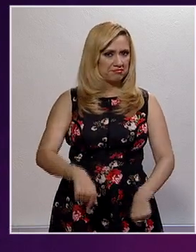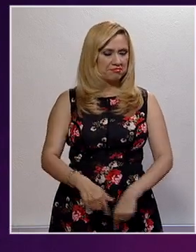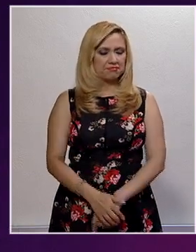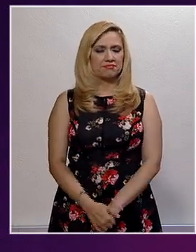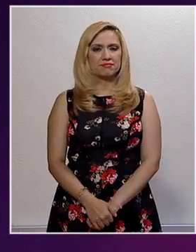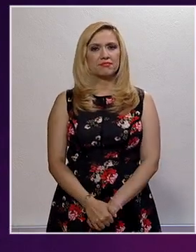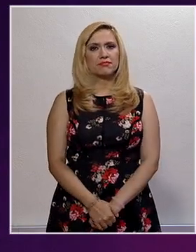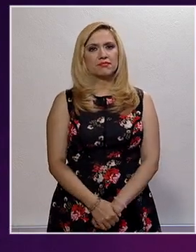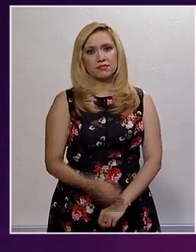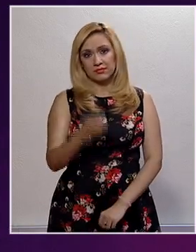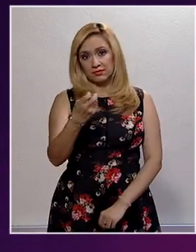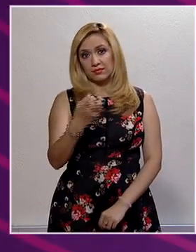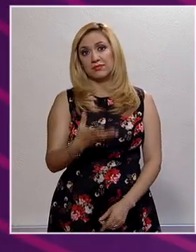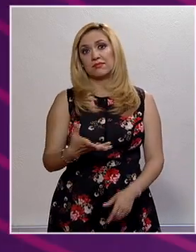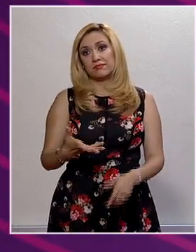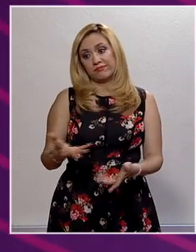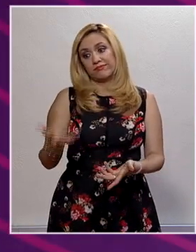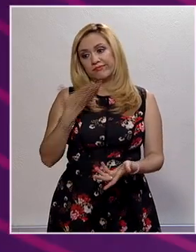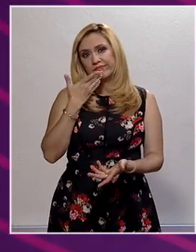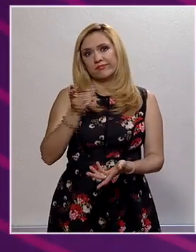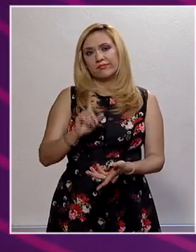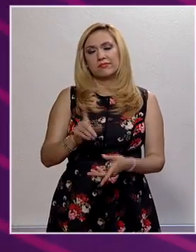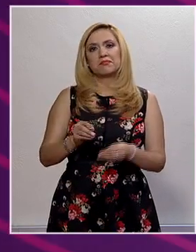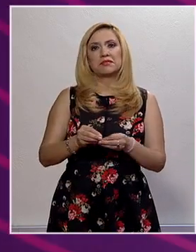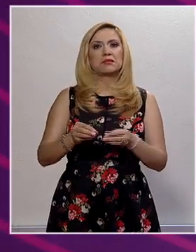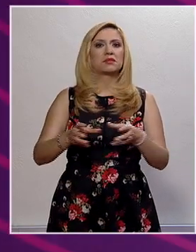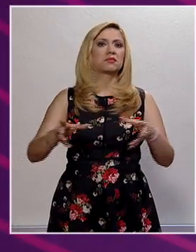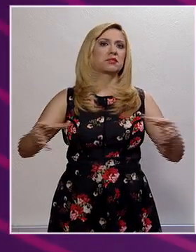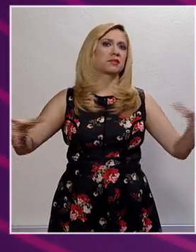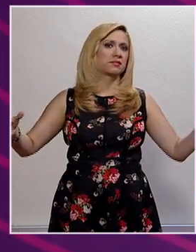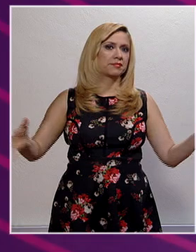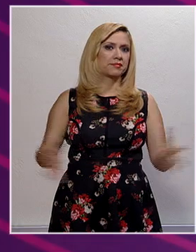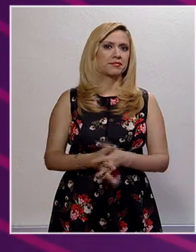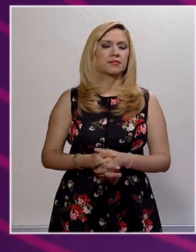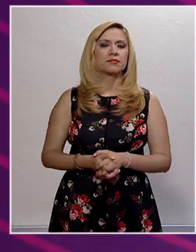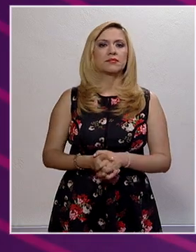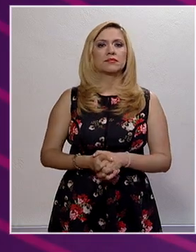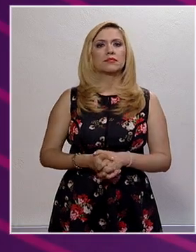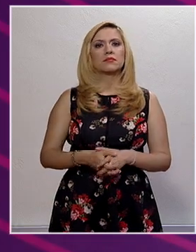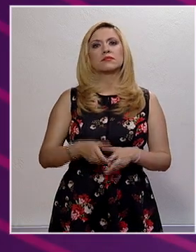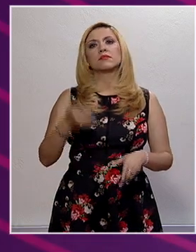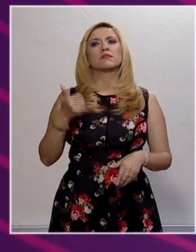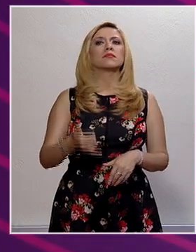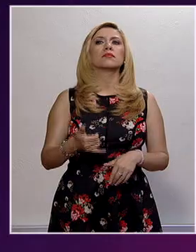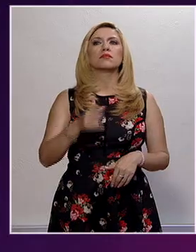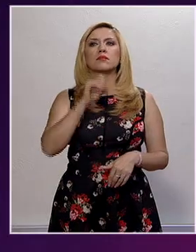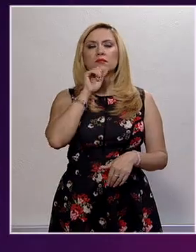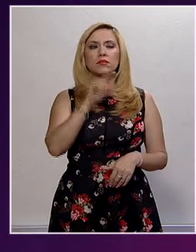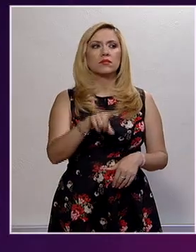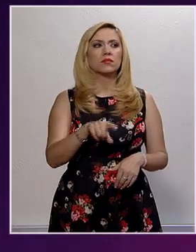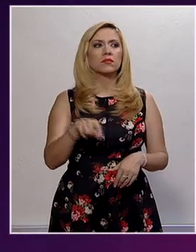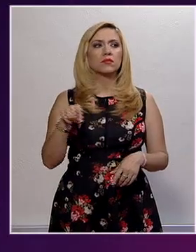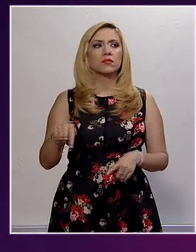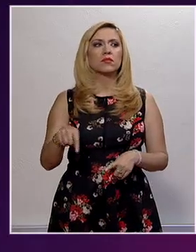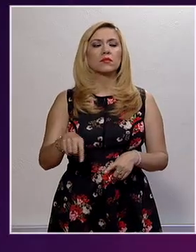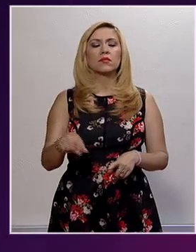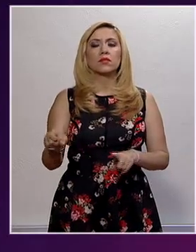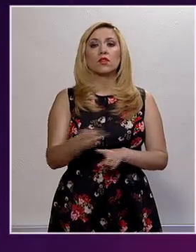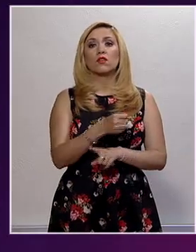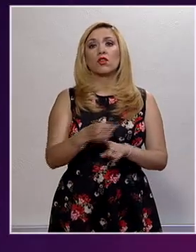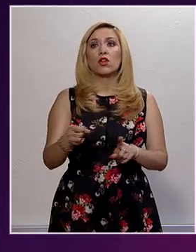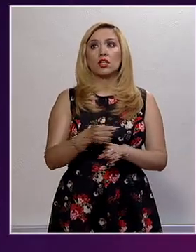que permiten toda esta violencia. Y que permiten la reproducción, incluso, exacto, ¿no? Y que además son constitutivas de